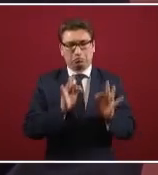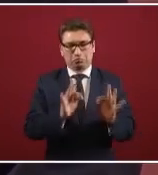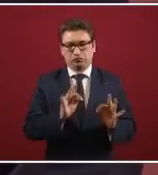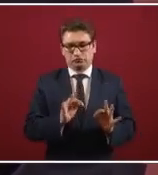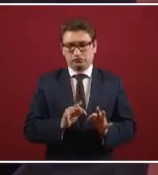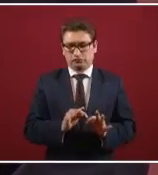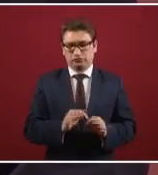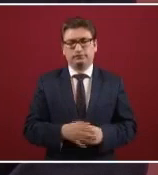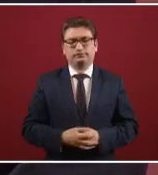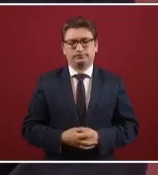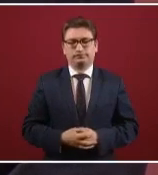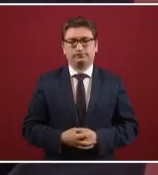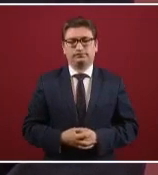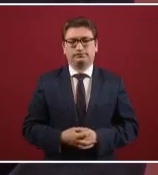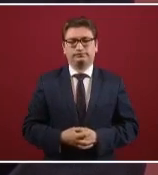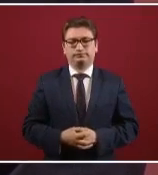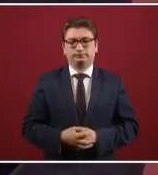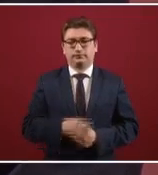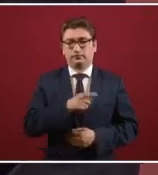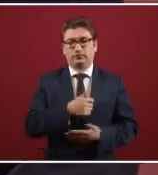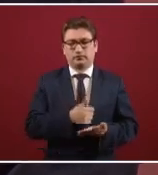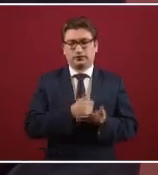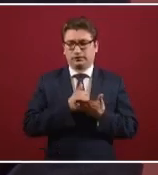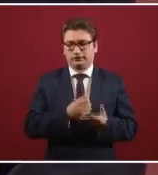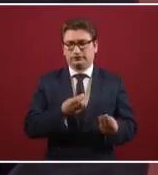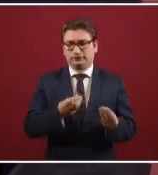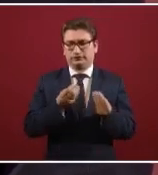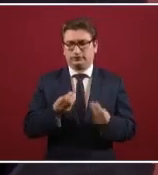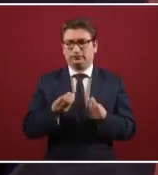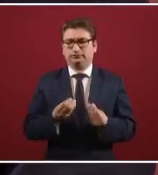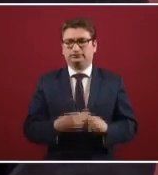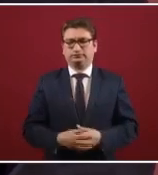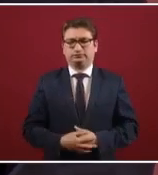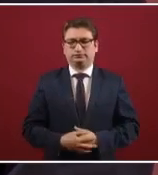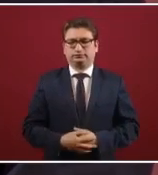de primera me ayuda muchísimo